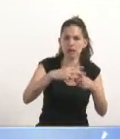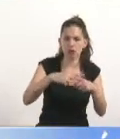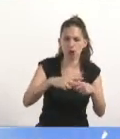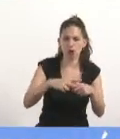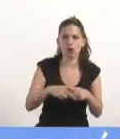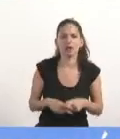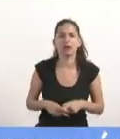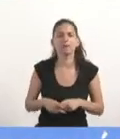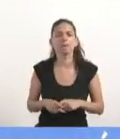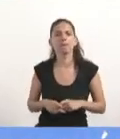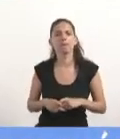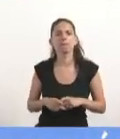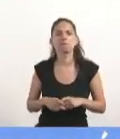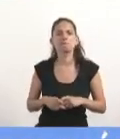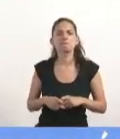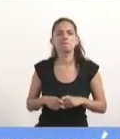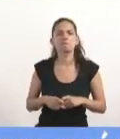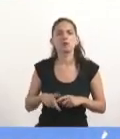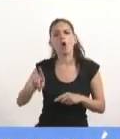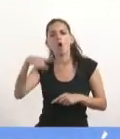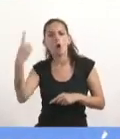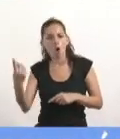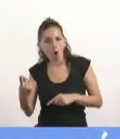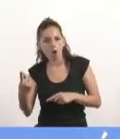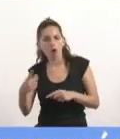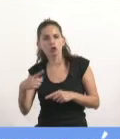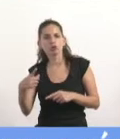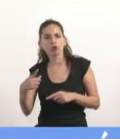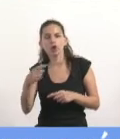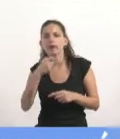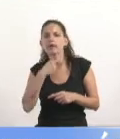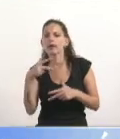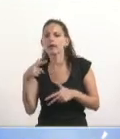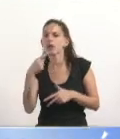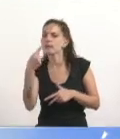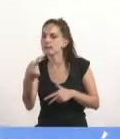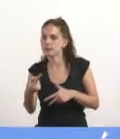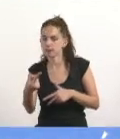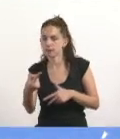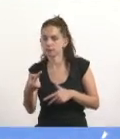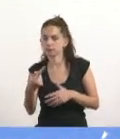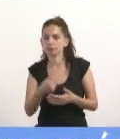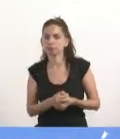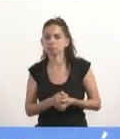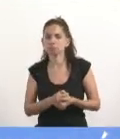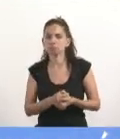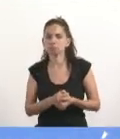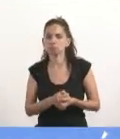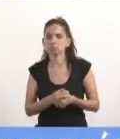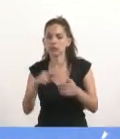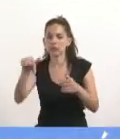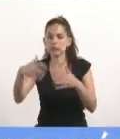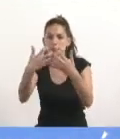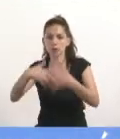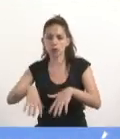en el registro de patentes. Y por otro lado, también quiero remarcar el carácter federal que tiene este